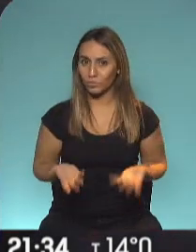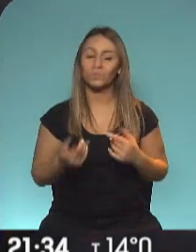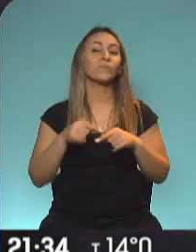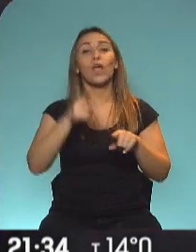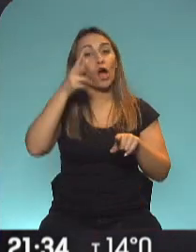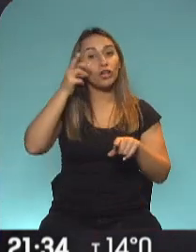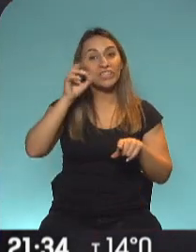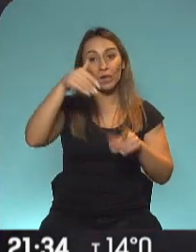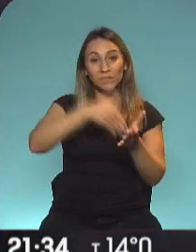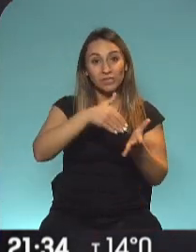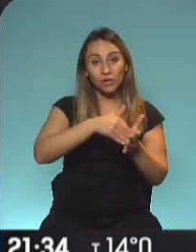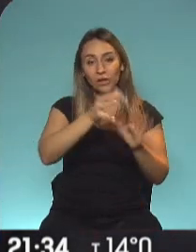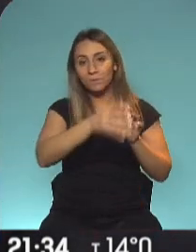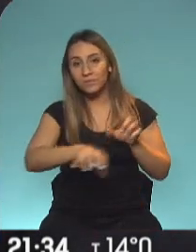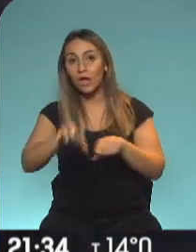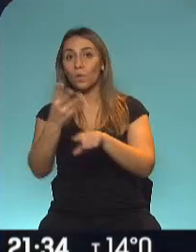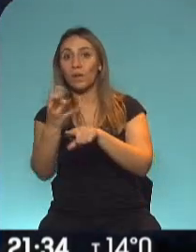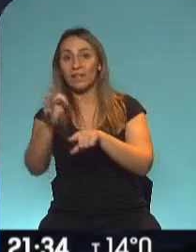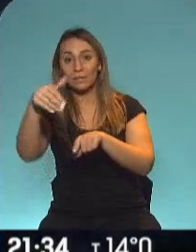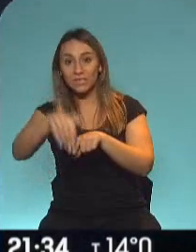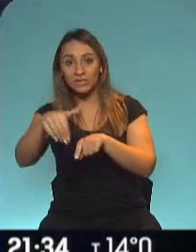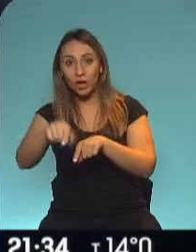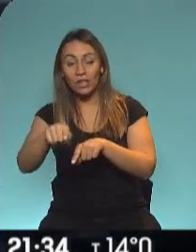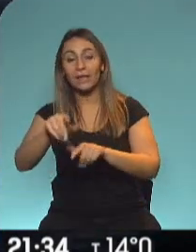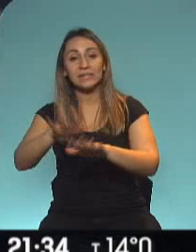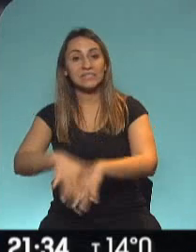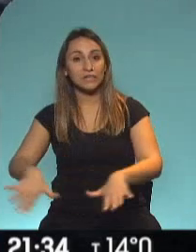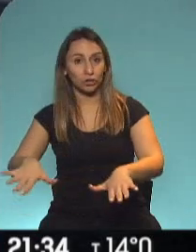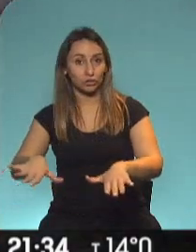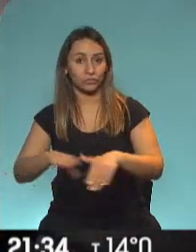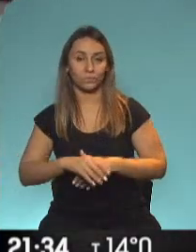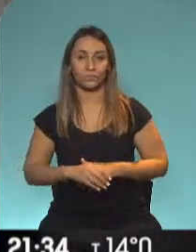desarraigadas, 40 millones corresponden a niños y niñas.